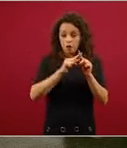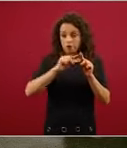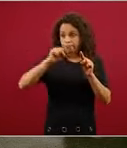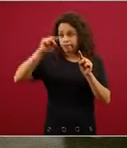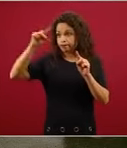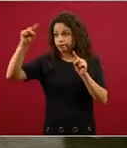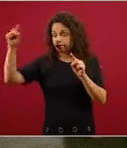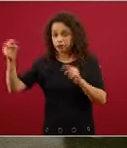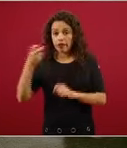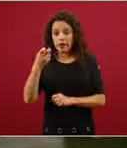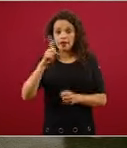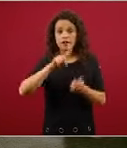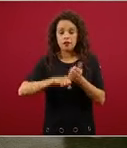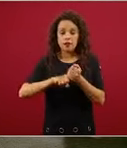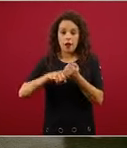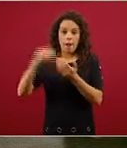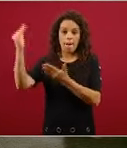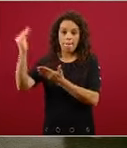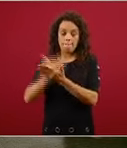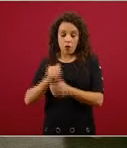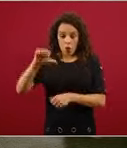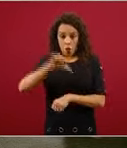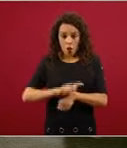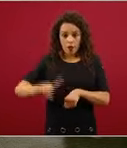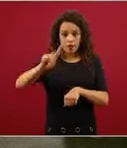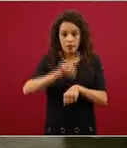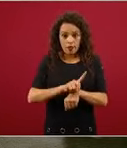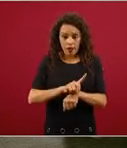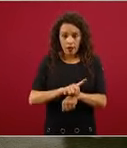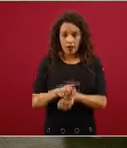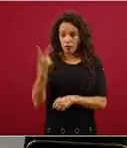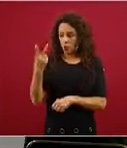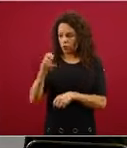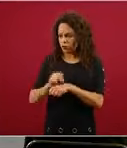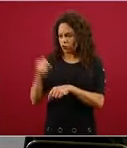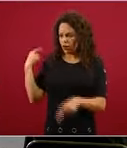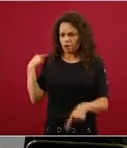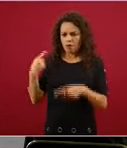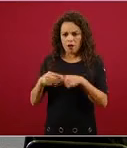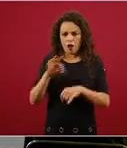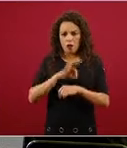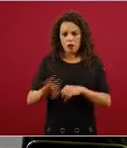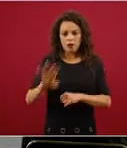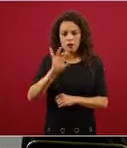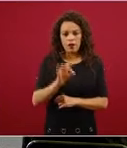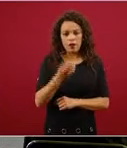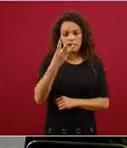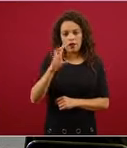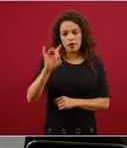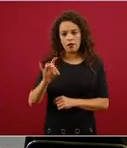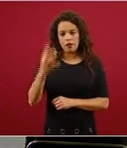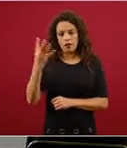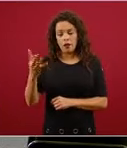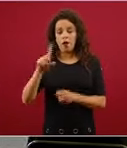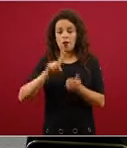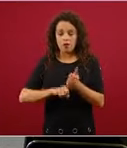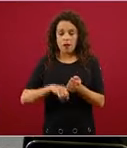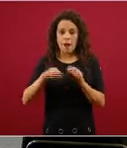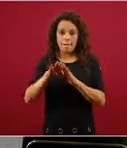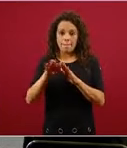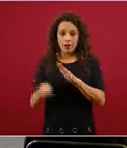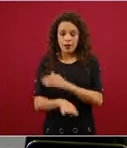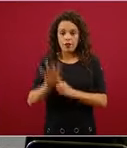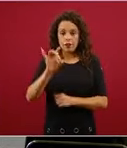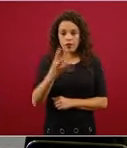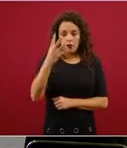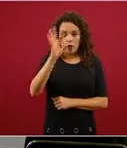La disminución al día de hoy para las últimas 2 semanas, 33-34, es de un menos 4%. Igual que la semana